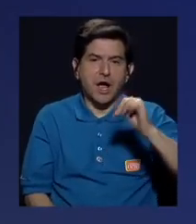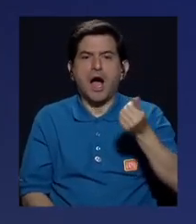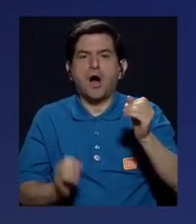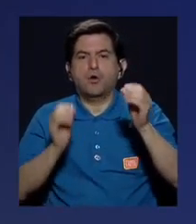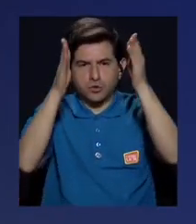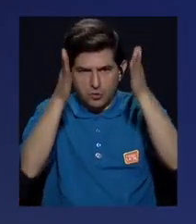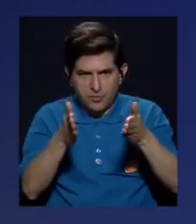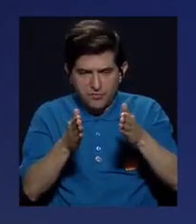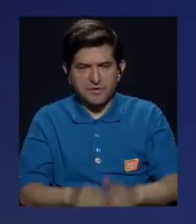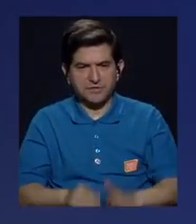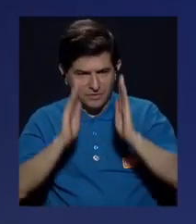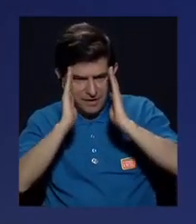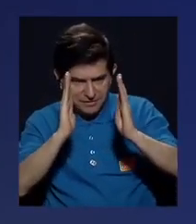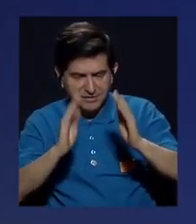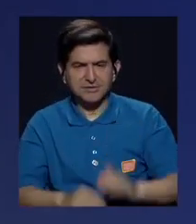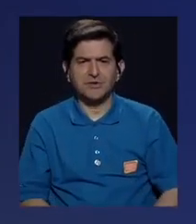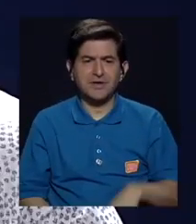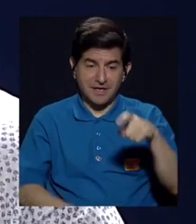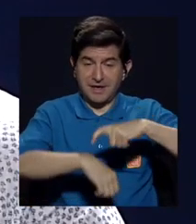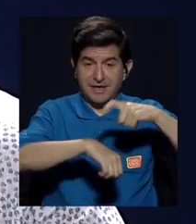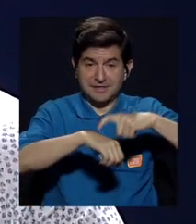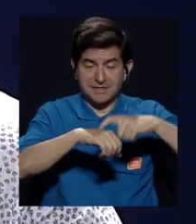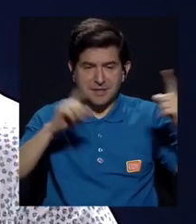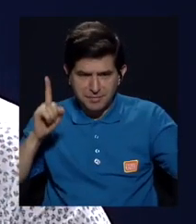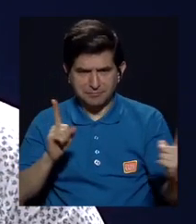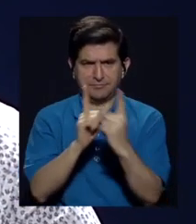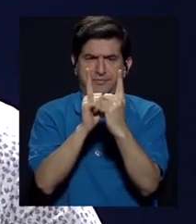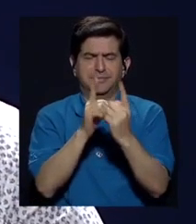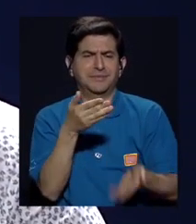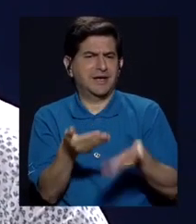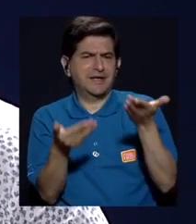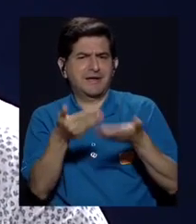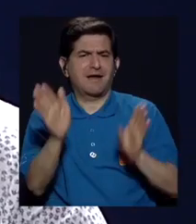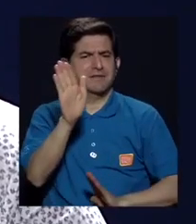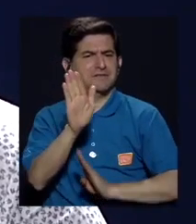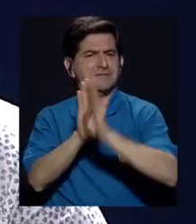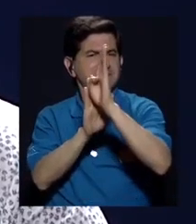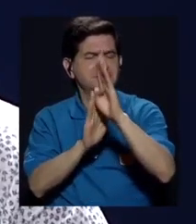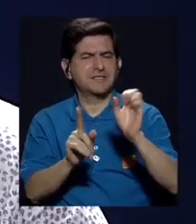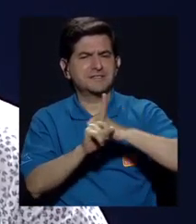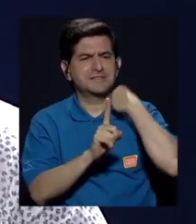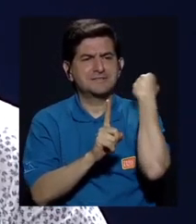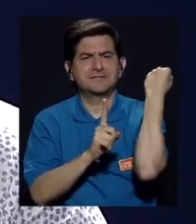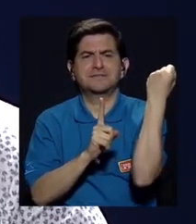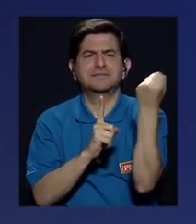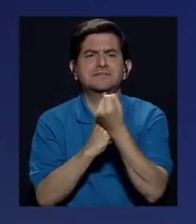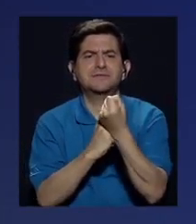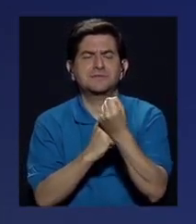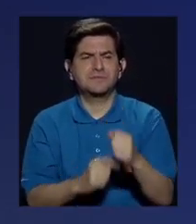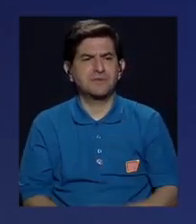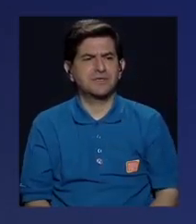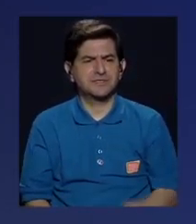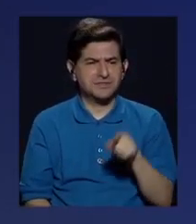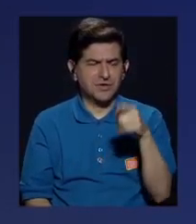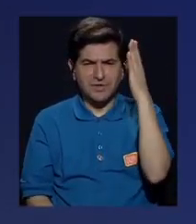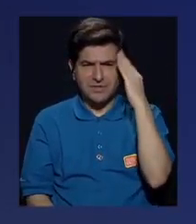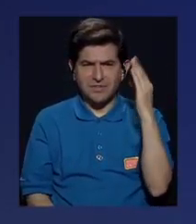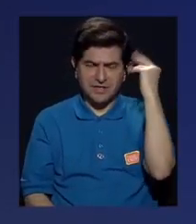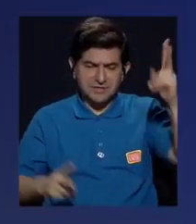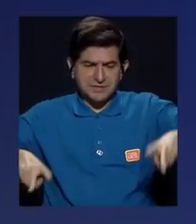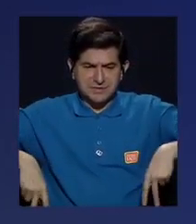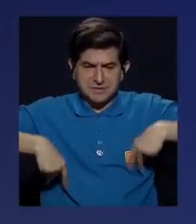en esa etapa ustedes se encuentran y logran casi que desarrollar un estado de experiencia